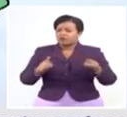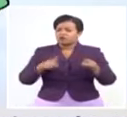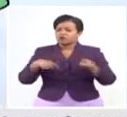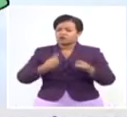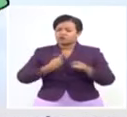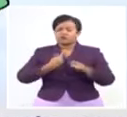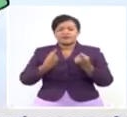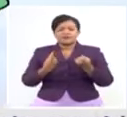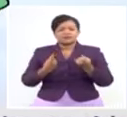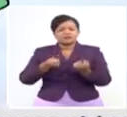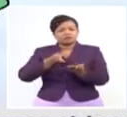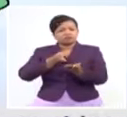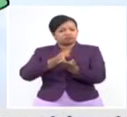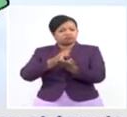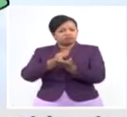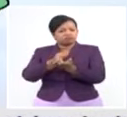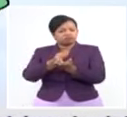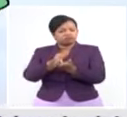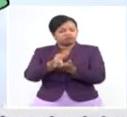que se mantuviera una reducción,